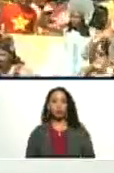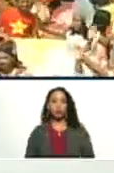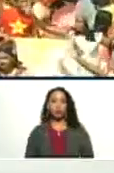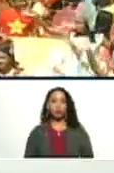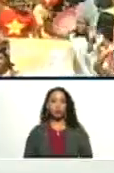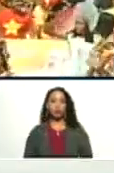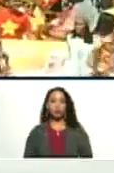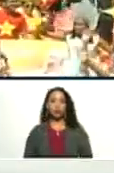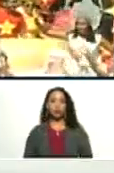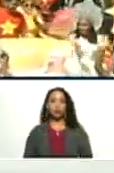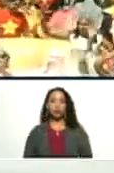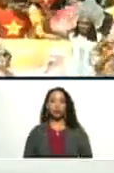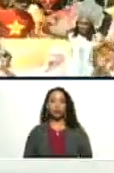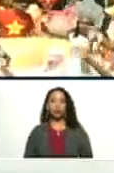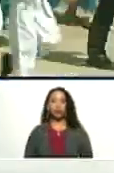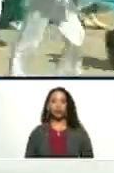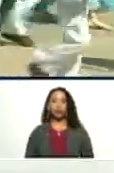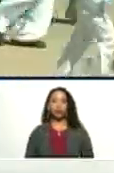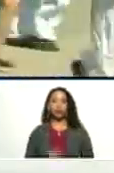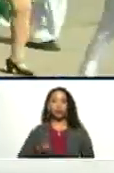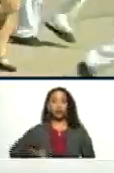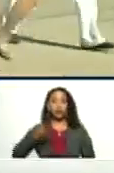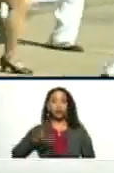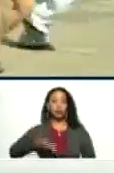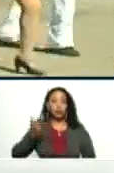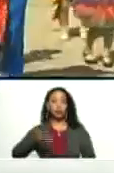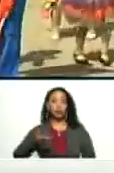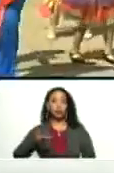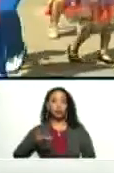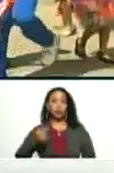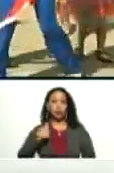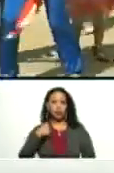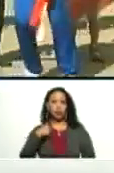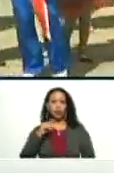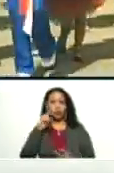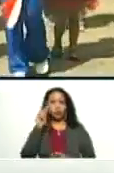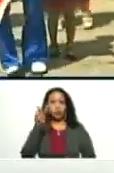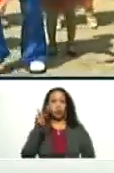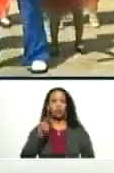la forma como un país entero se despliega. Yo me pongo a ver,